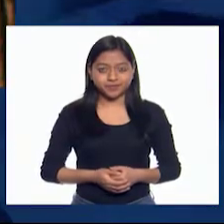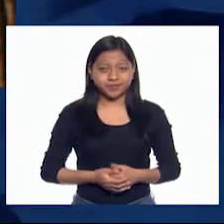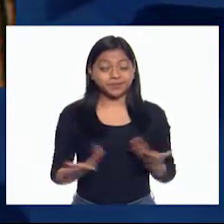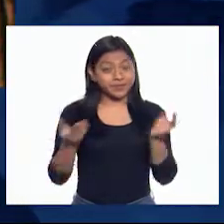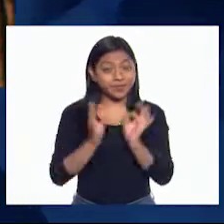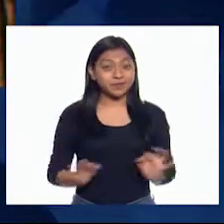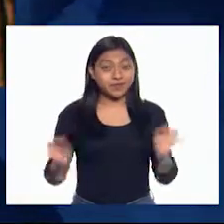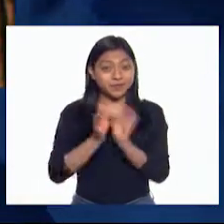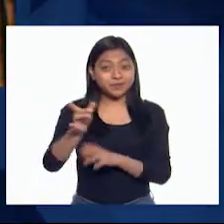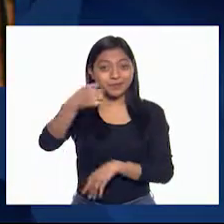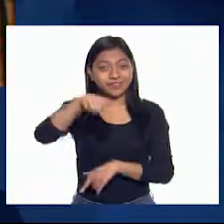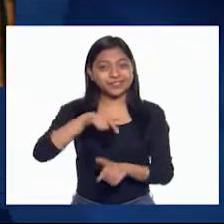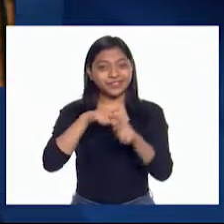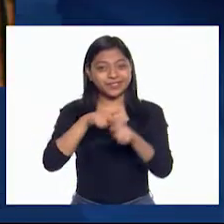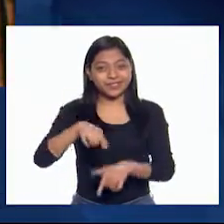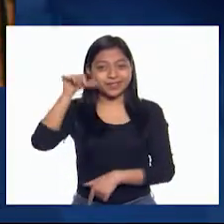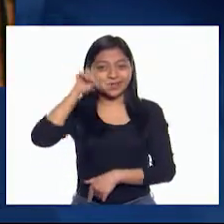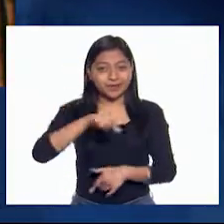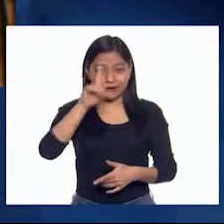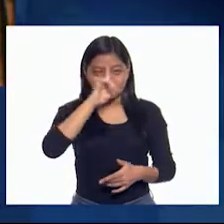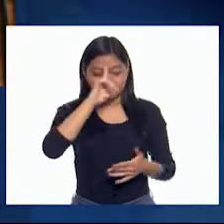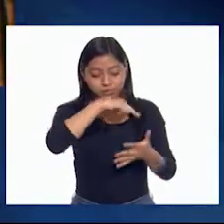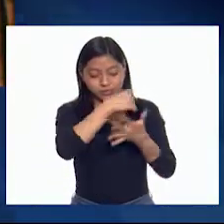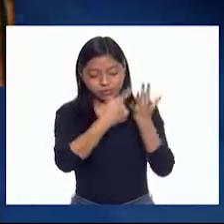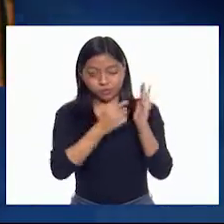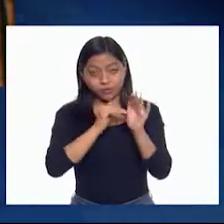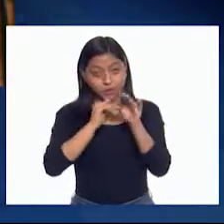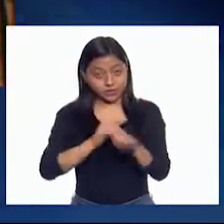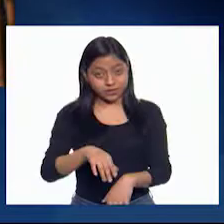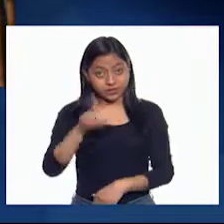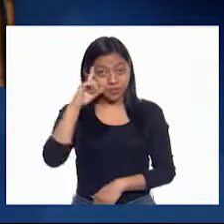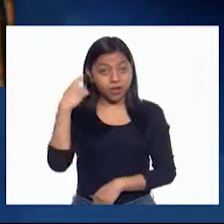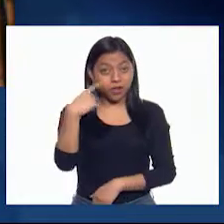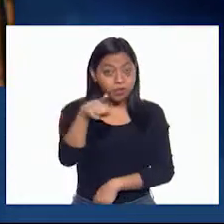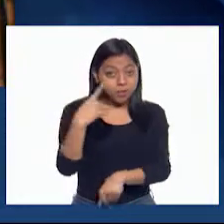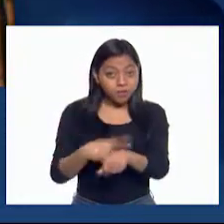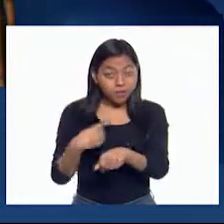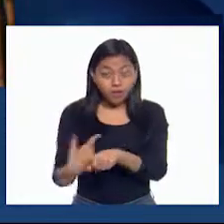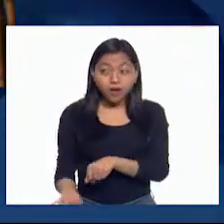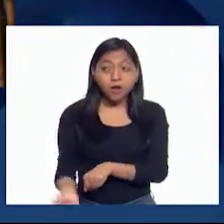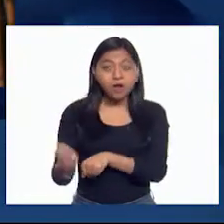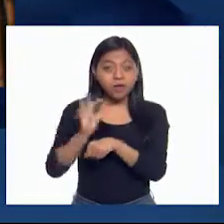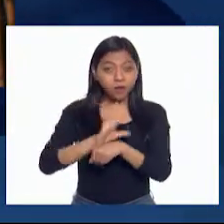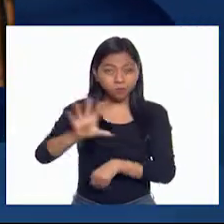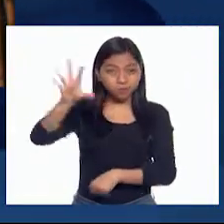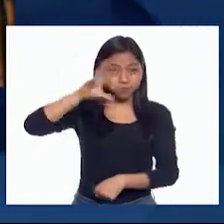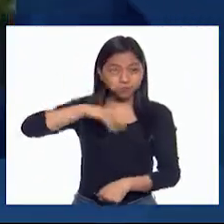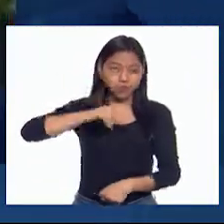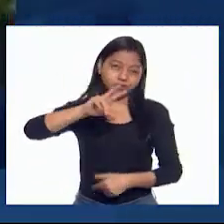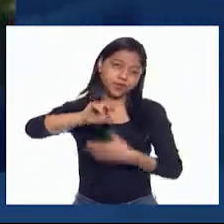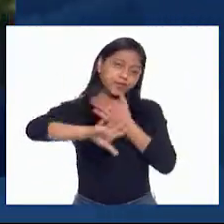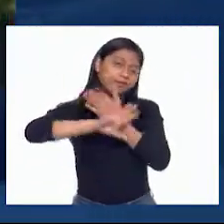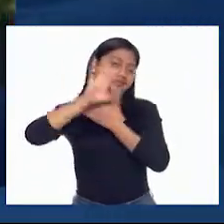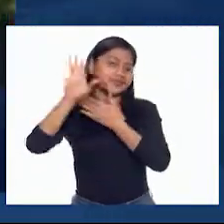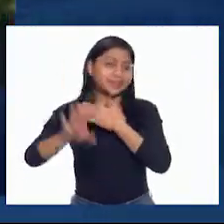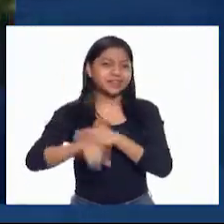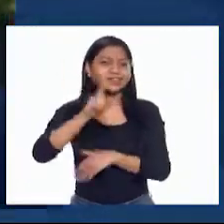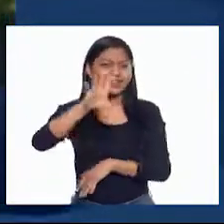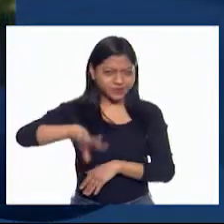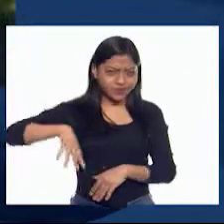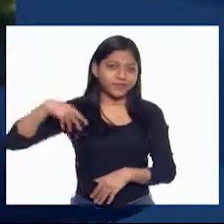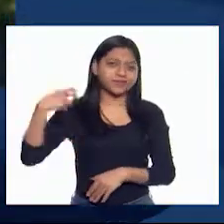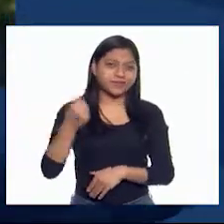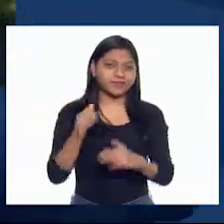Es muy importante continuar con las recomendaciones para evitar contagios de COVID. Trata de